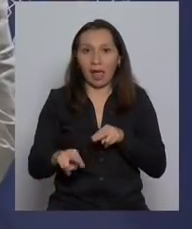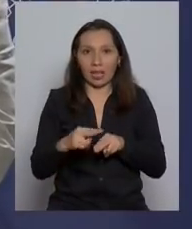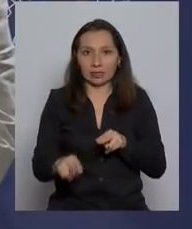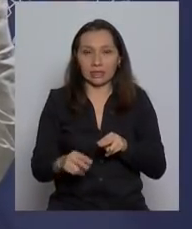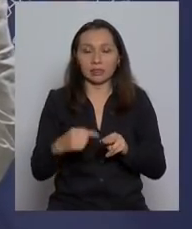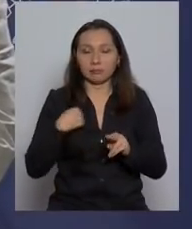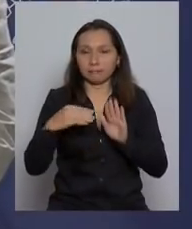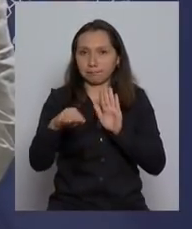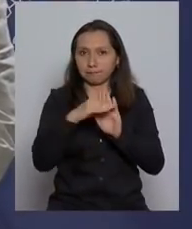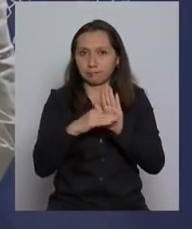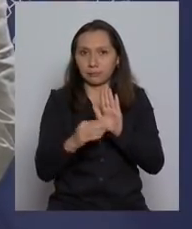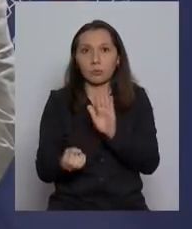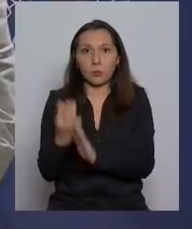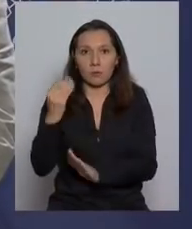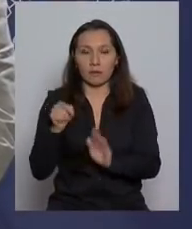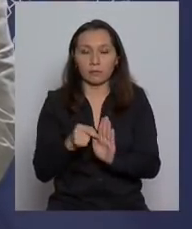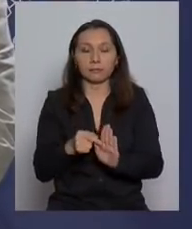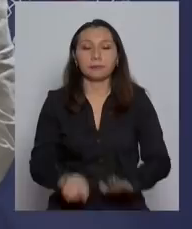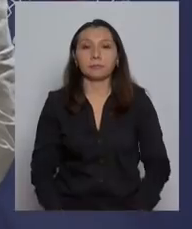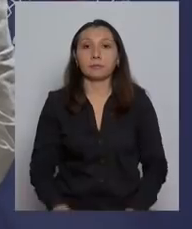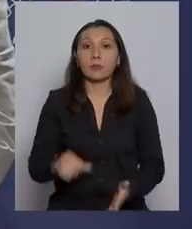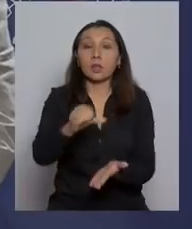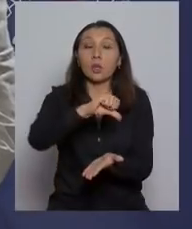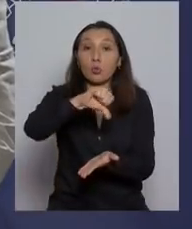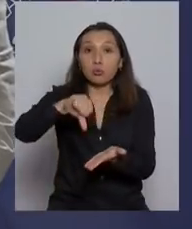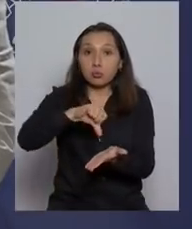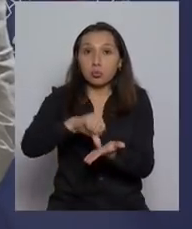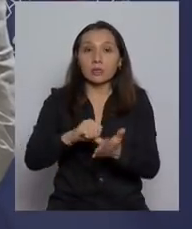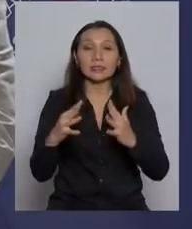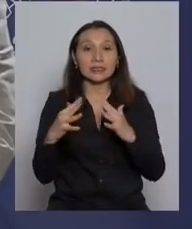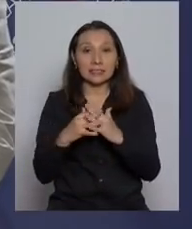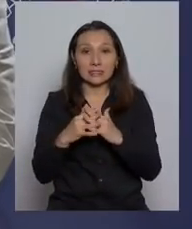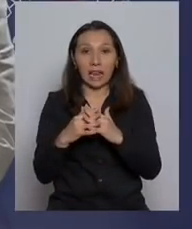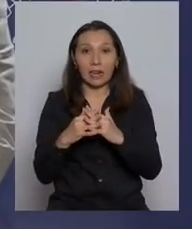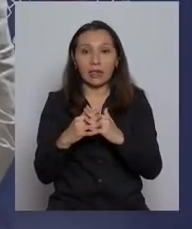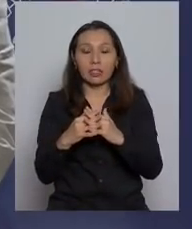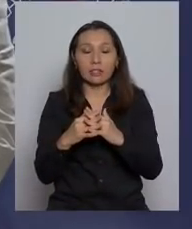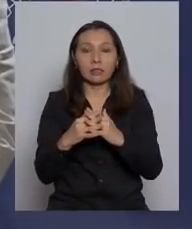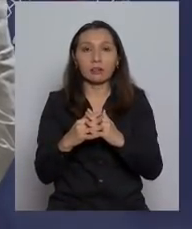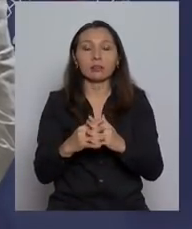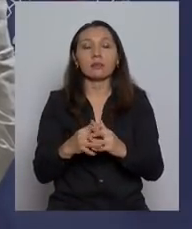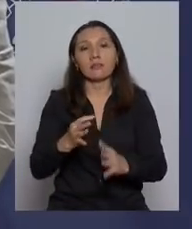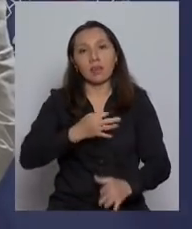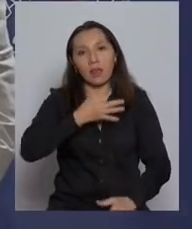son las siguientes. En la ciudad de Chillán,